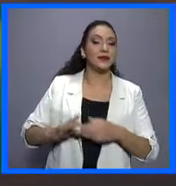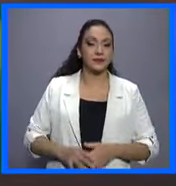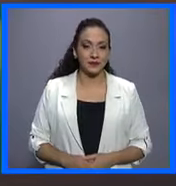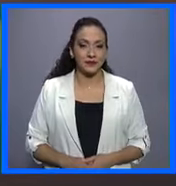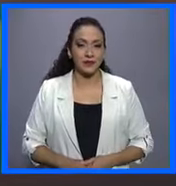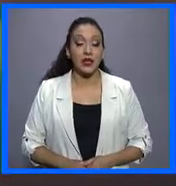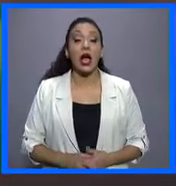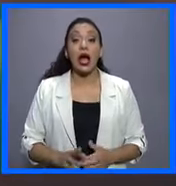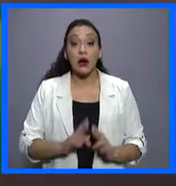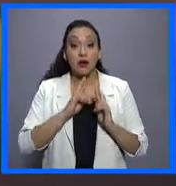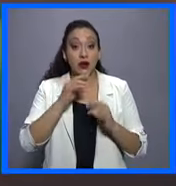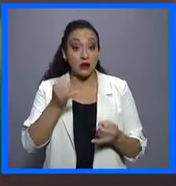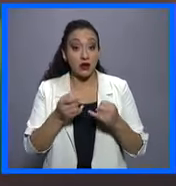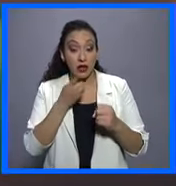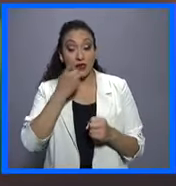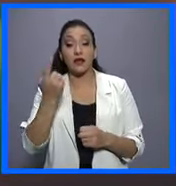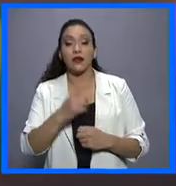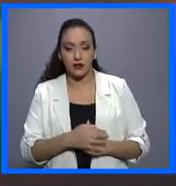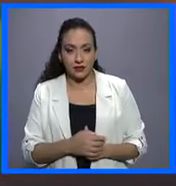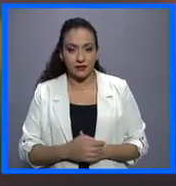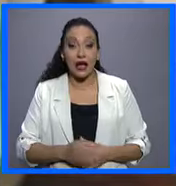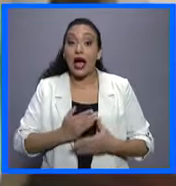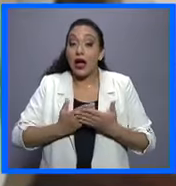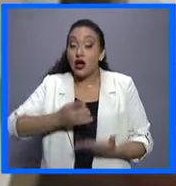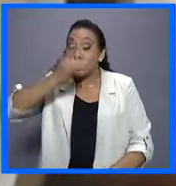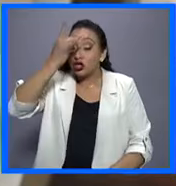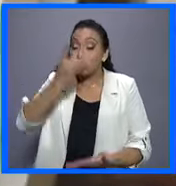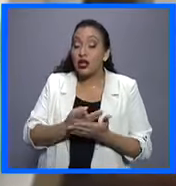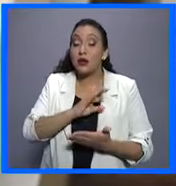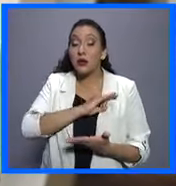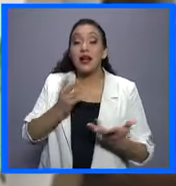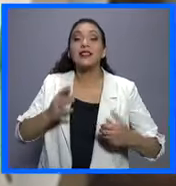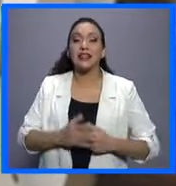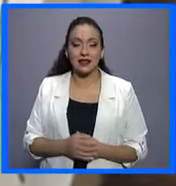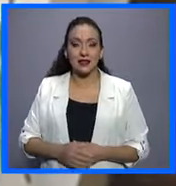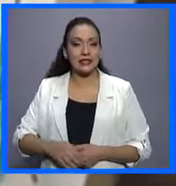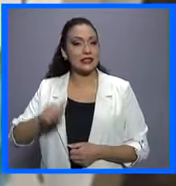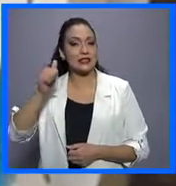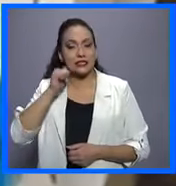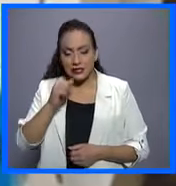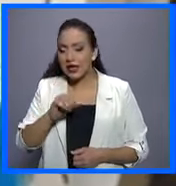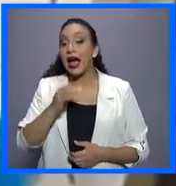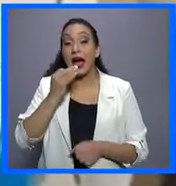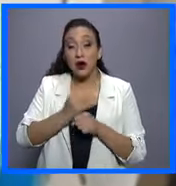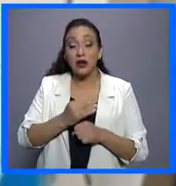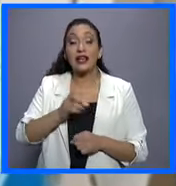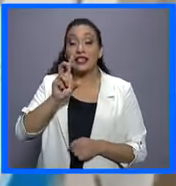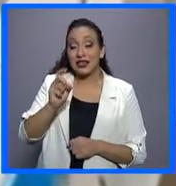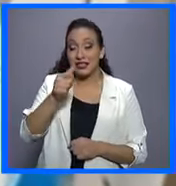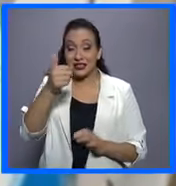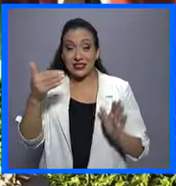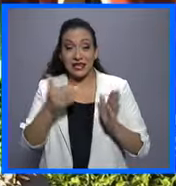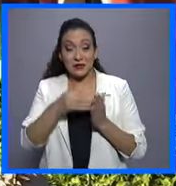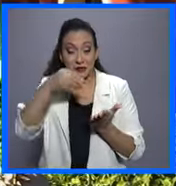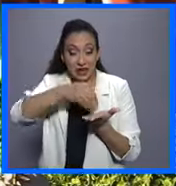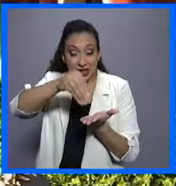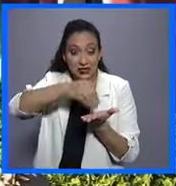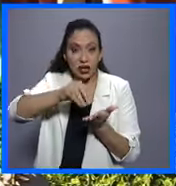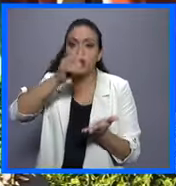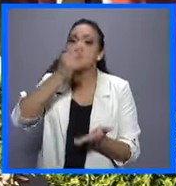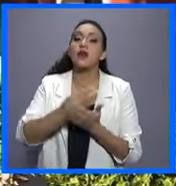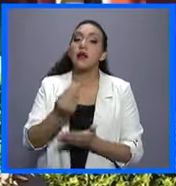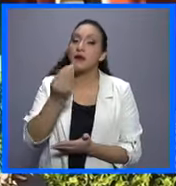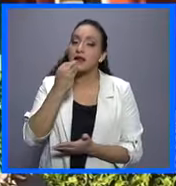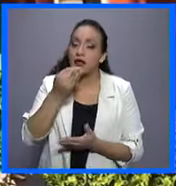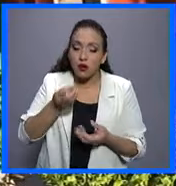La resolución implica que únicamente podrán realizarse acciones destinadas a mantener con vida a los 36,000 cerdos de la granja, sin